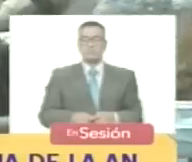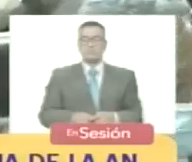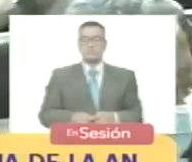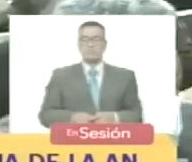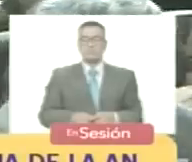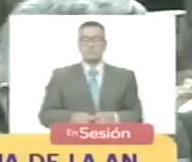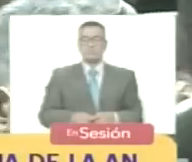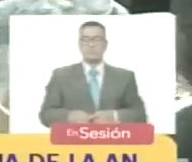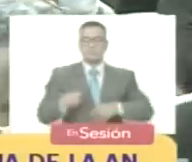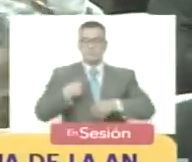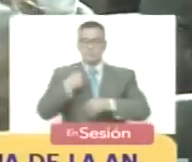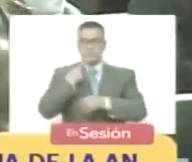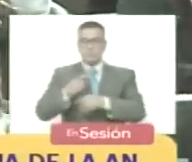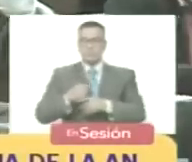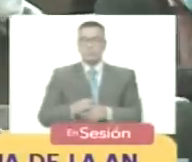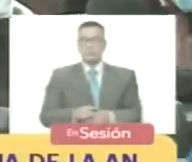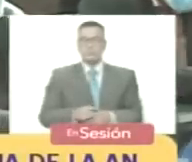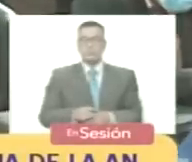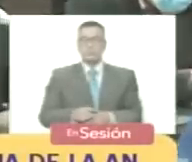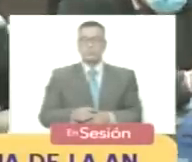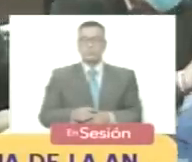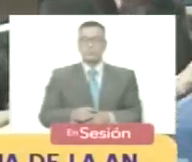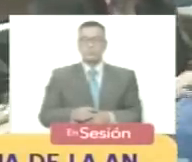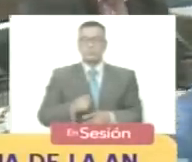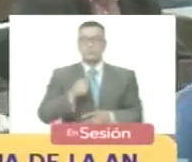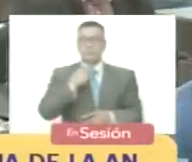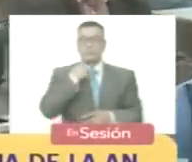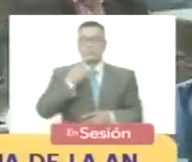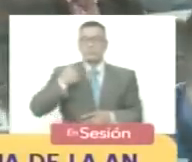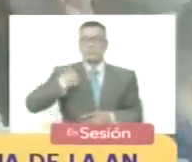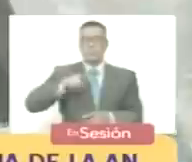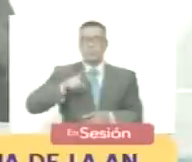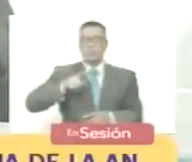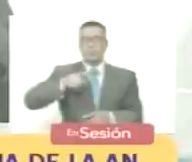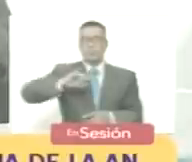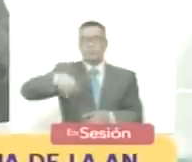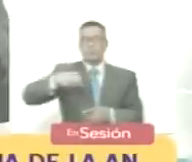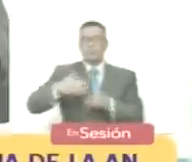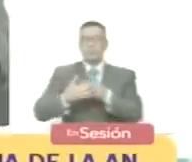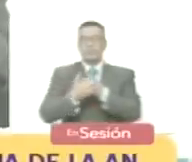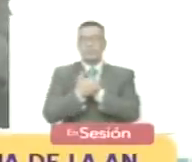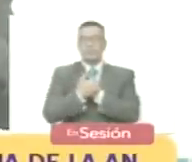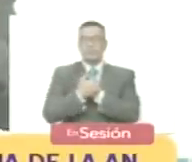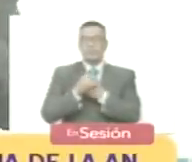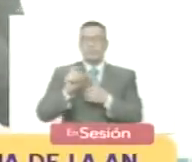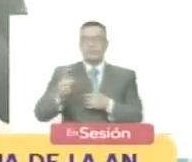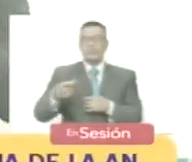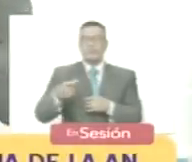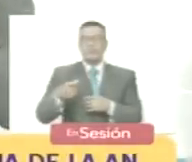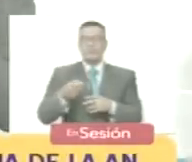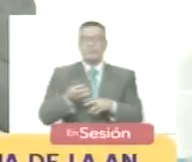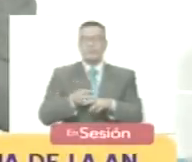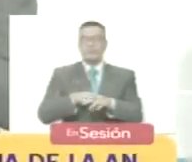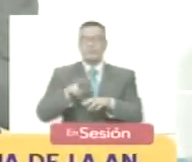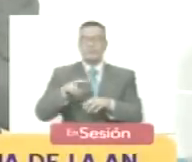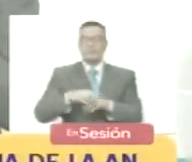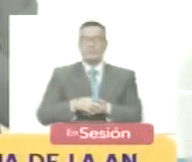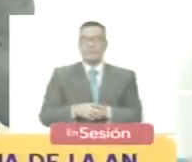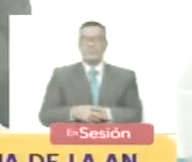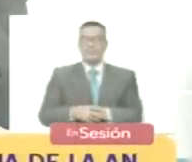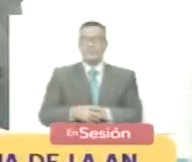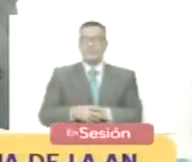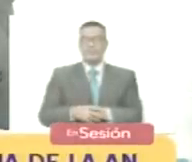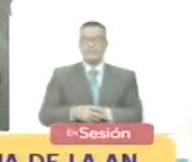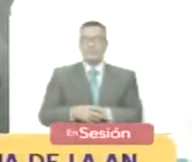Aquí en la pauta dice que debo decir, tiene la palabra el diputado Jorge Rodríguez Gómez, pero ese desdoblamiento me